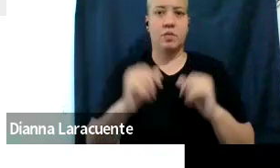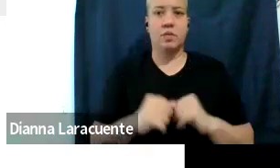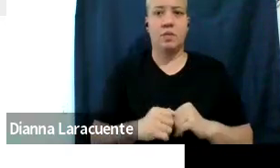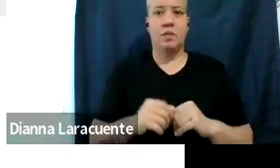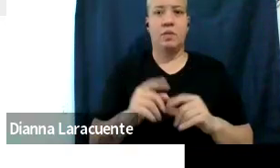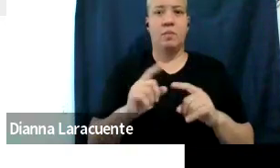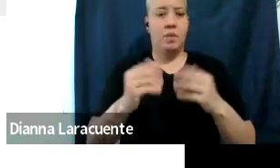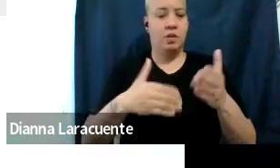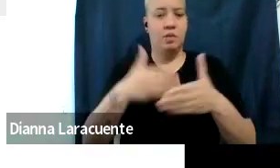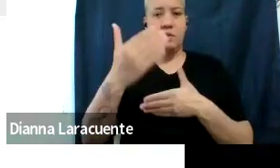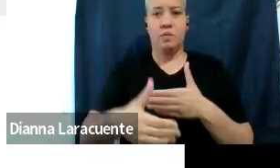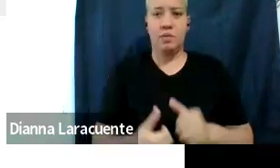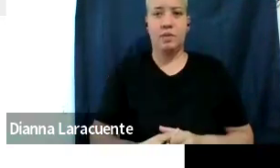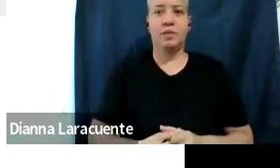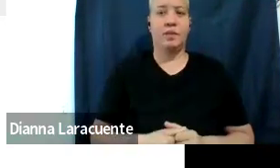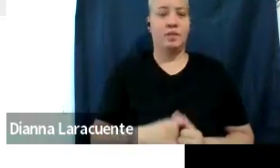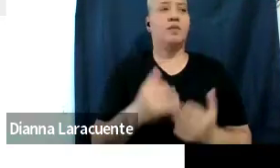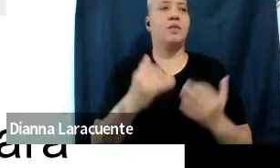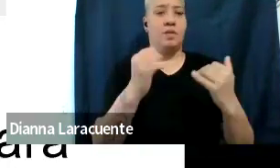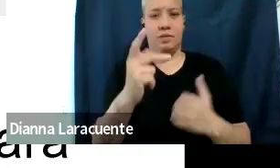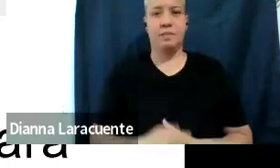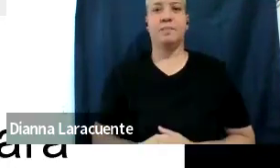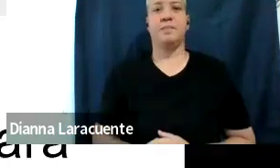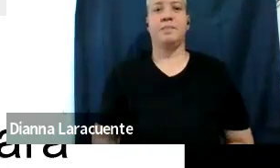salta eso no Muy dice. bien, ahora pasamos.